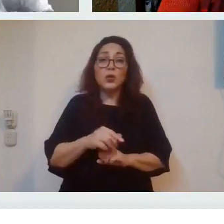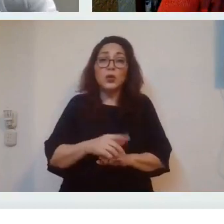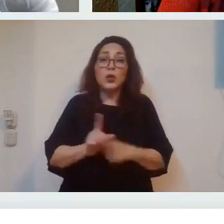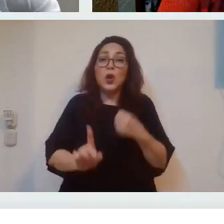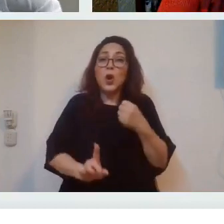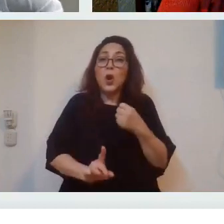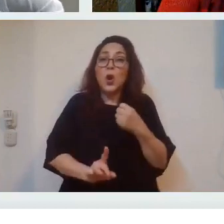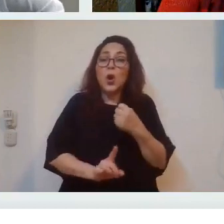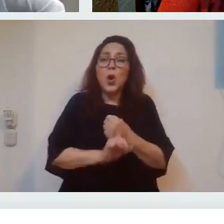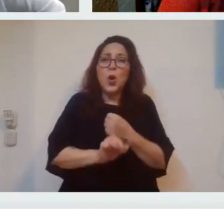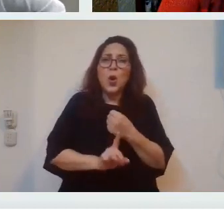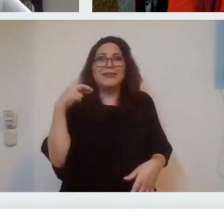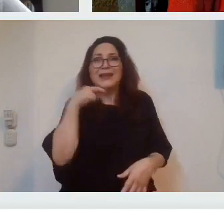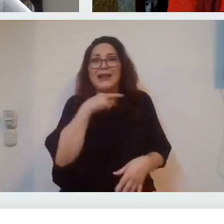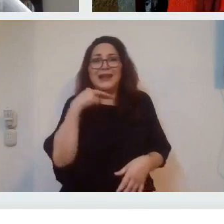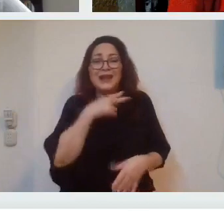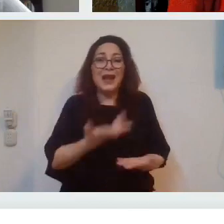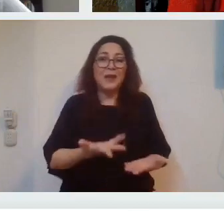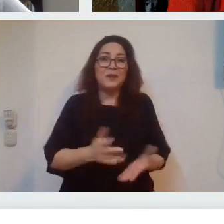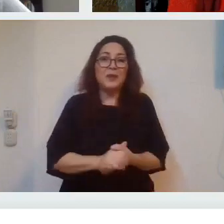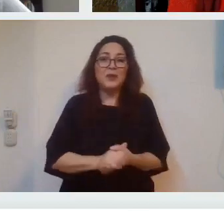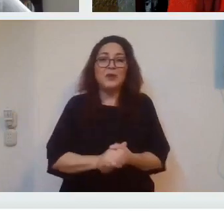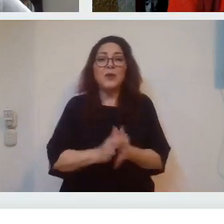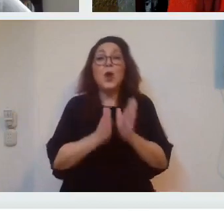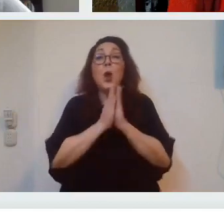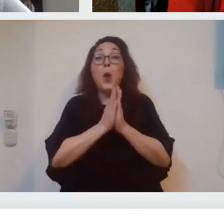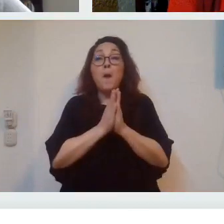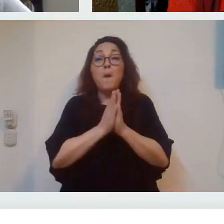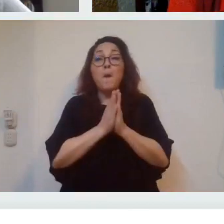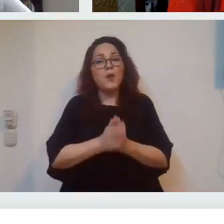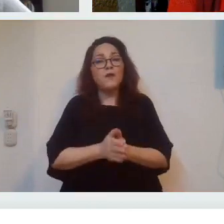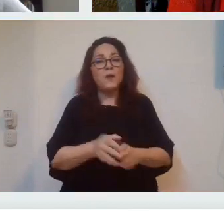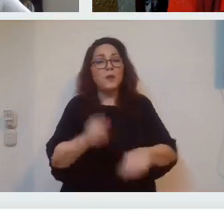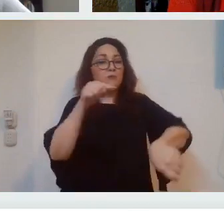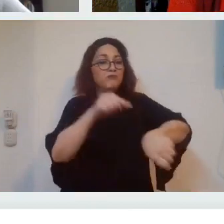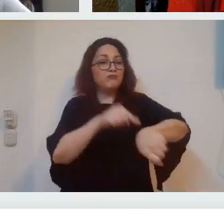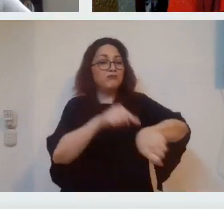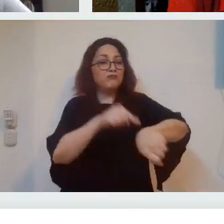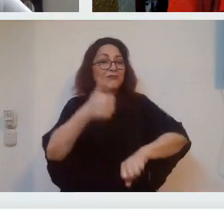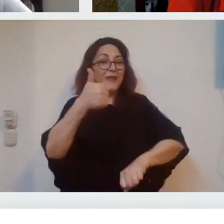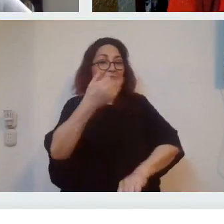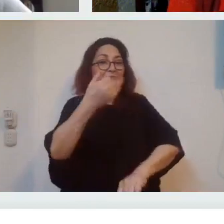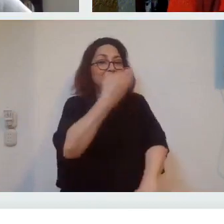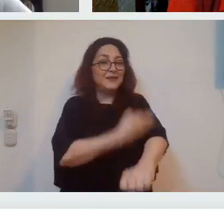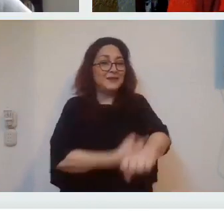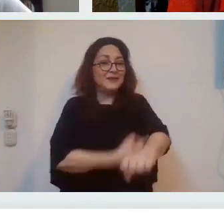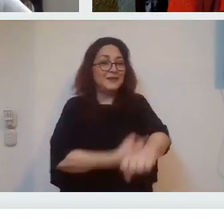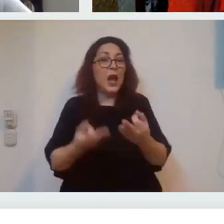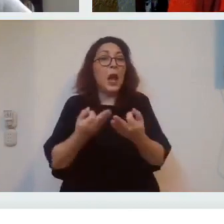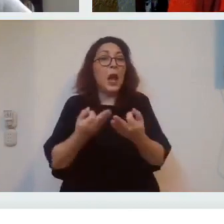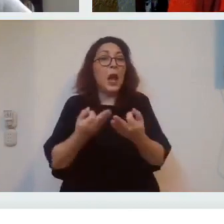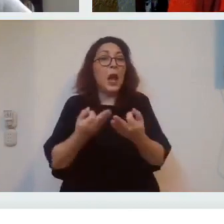es esa singularidad? Y es justo, esta diapositiva la pongo porque aquí quiero